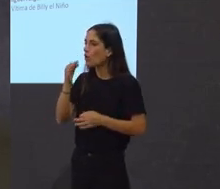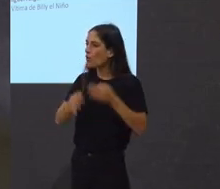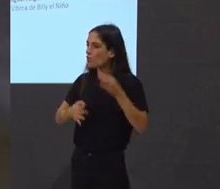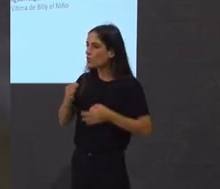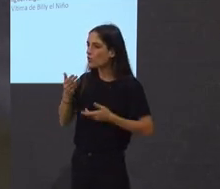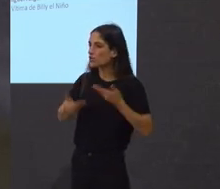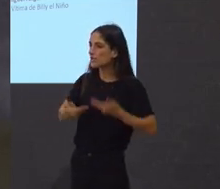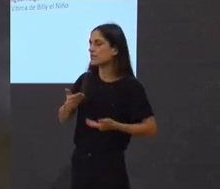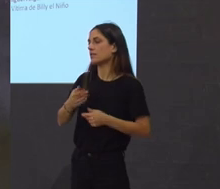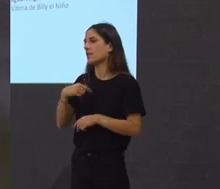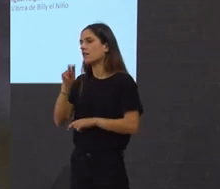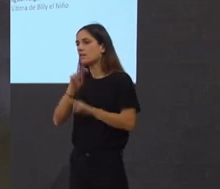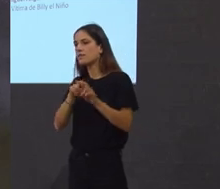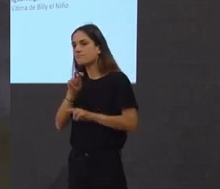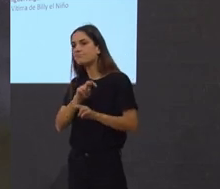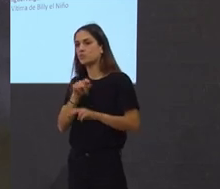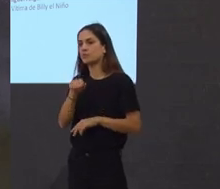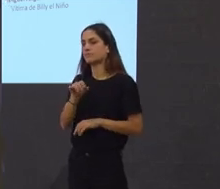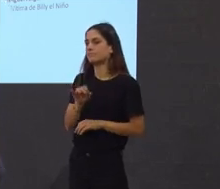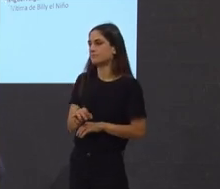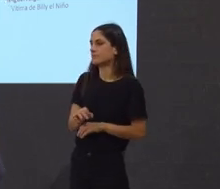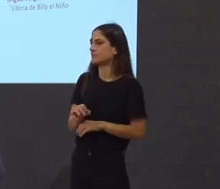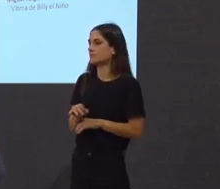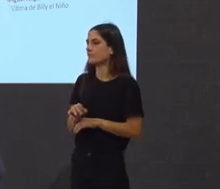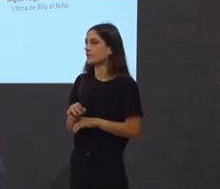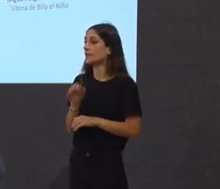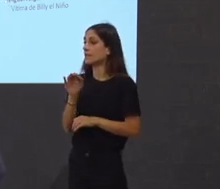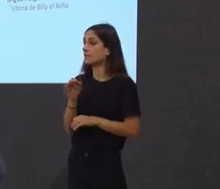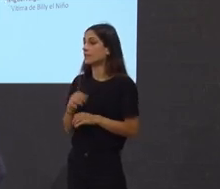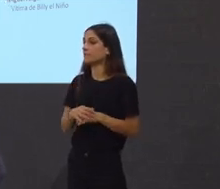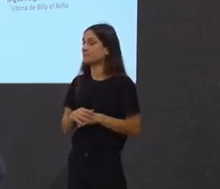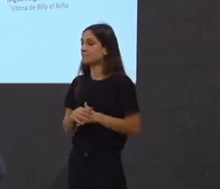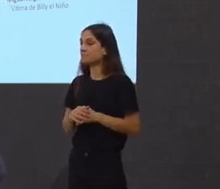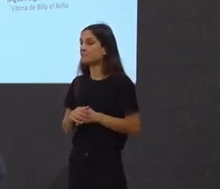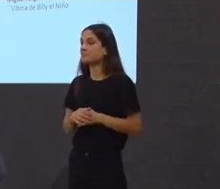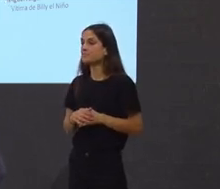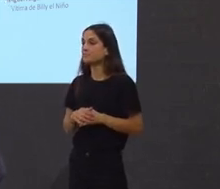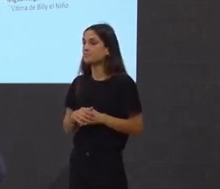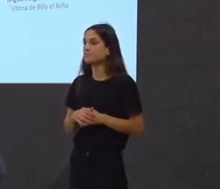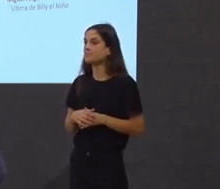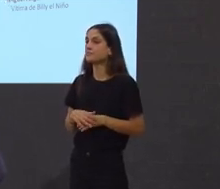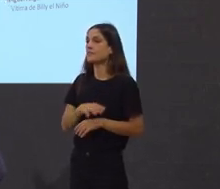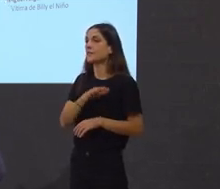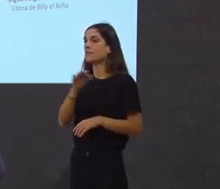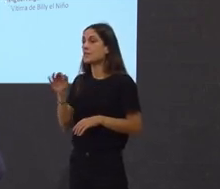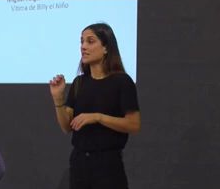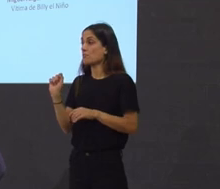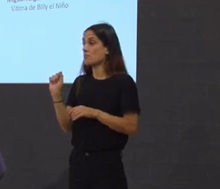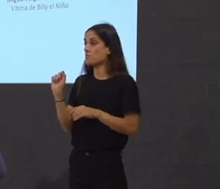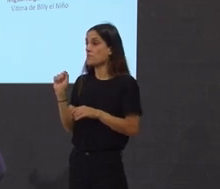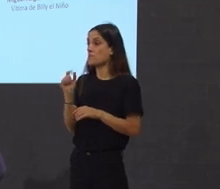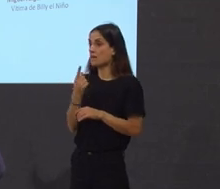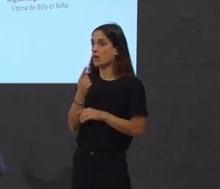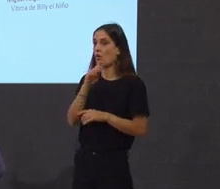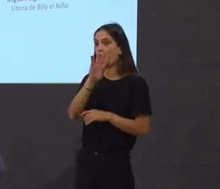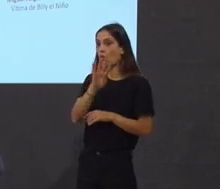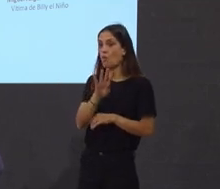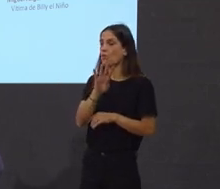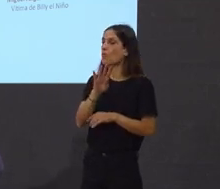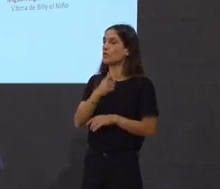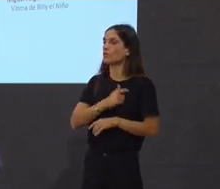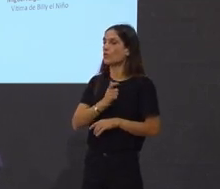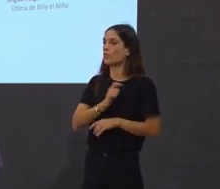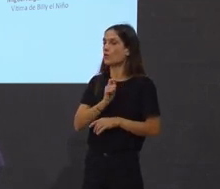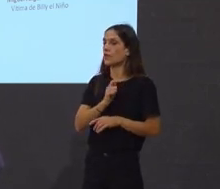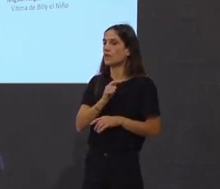también había mucha verdad en el primer auto por el que se pidió la extradición de esos cuatro policías y después el año siguiente de otros 20